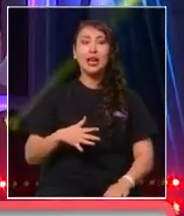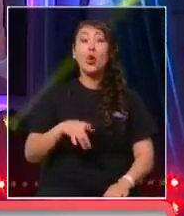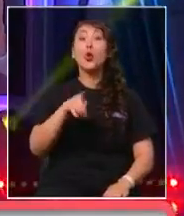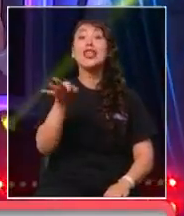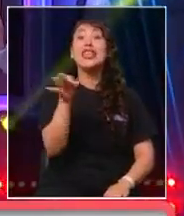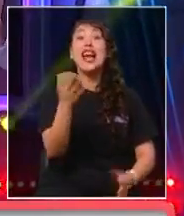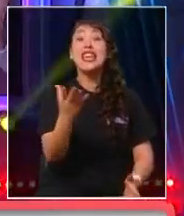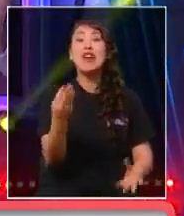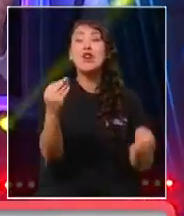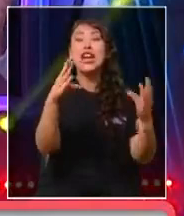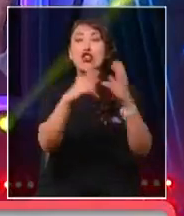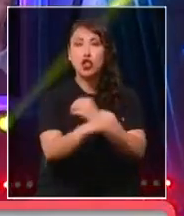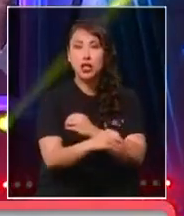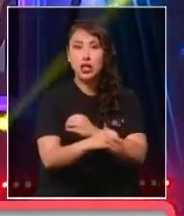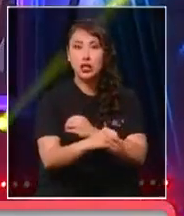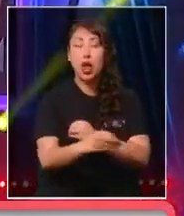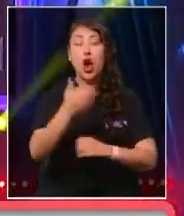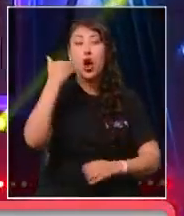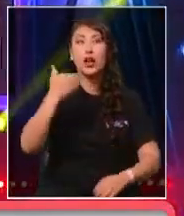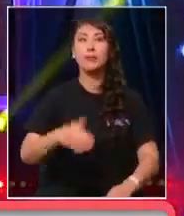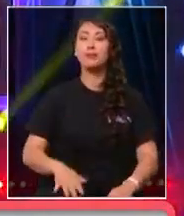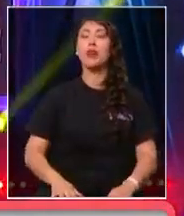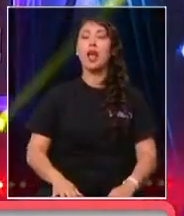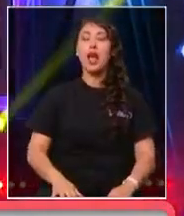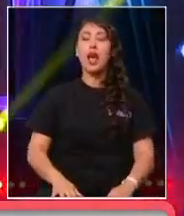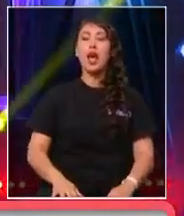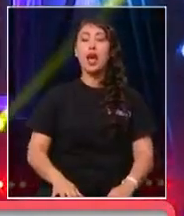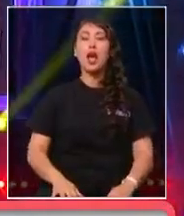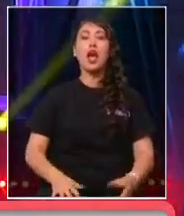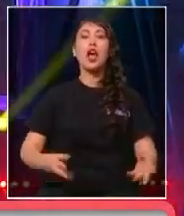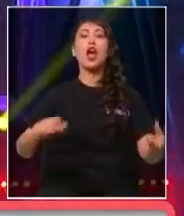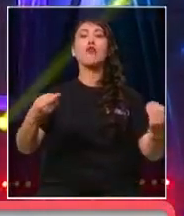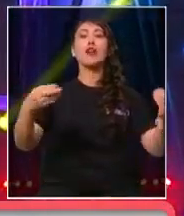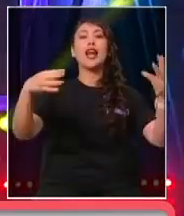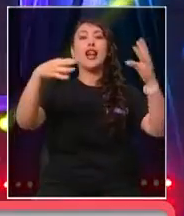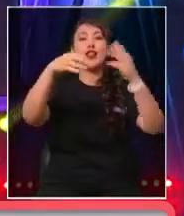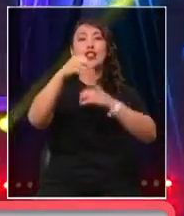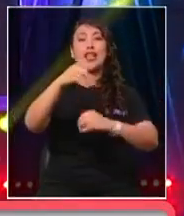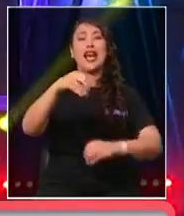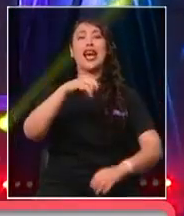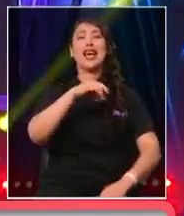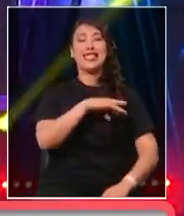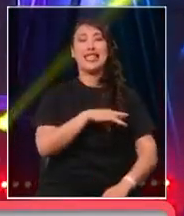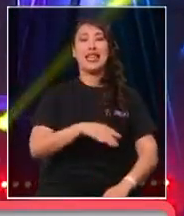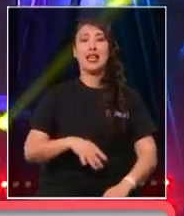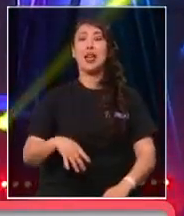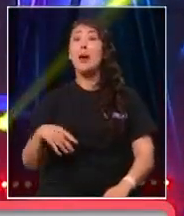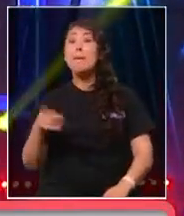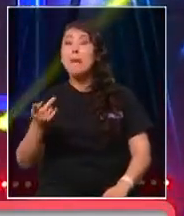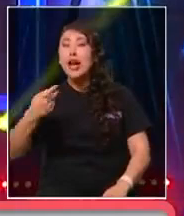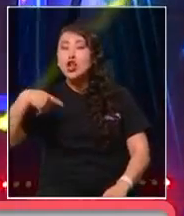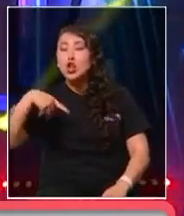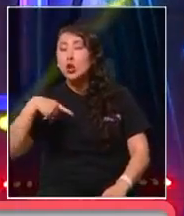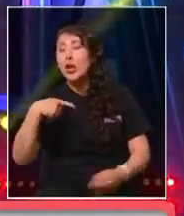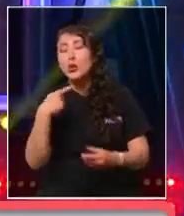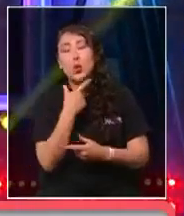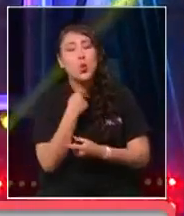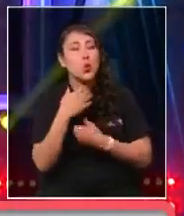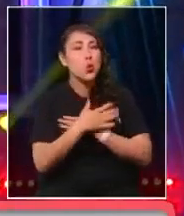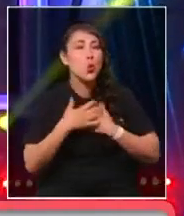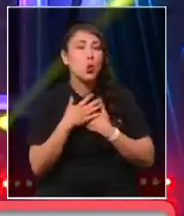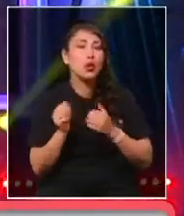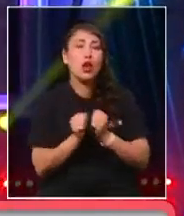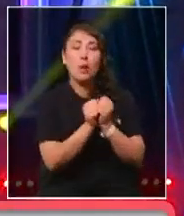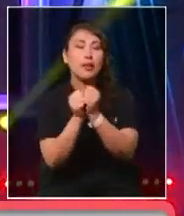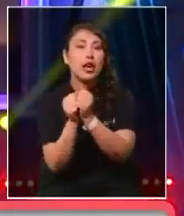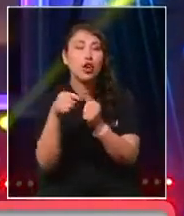Buenas noches, Chile. Say hello. Buenas noches, Chile. Yes. Para nosotros es un tremendo placer estar acá con todos ustedes para hablar de todo